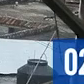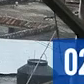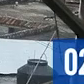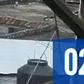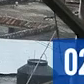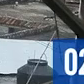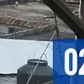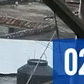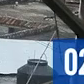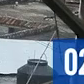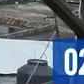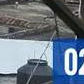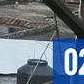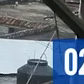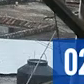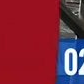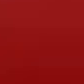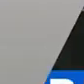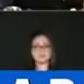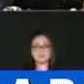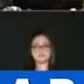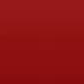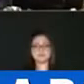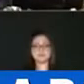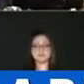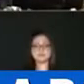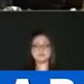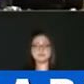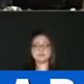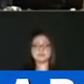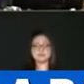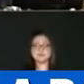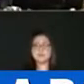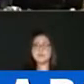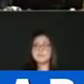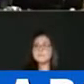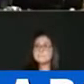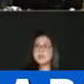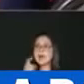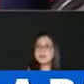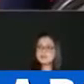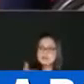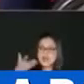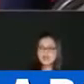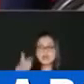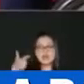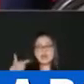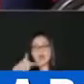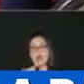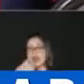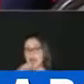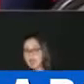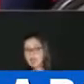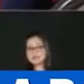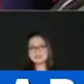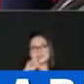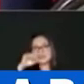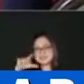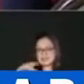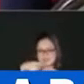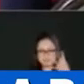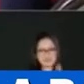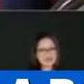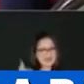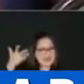el presidente López Obrador. Y aumentarán los precios de los combustibles más